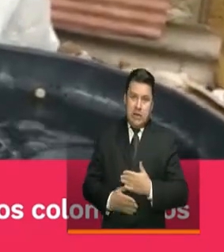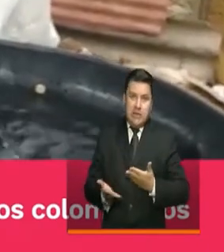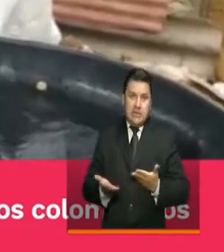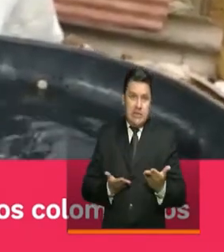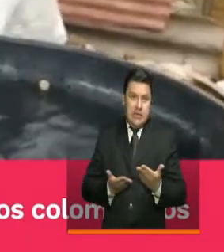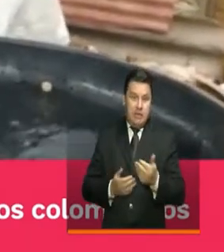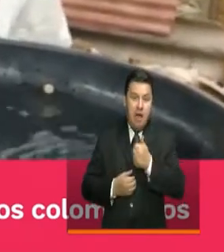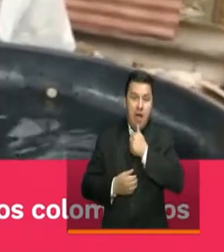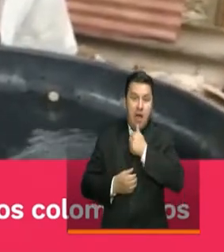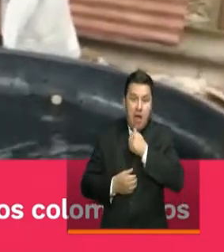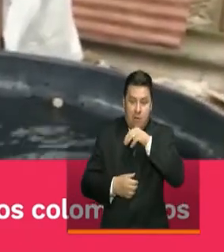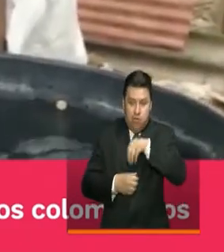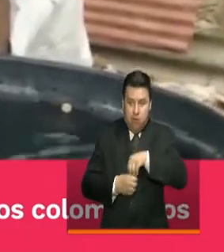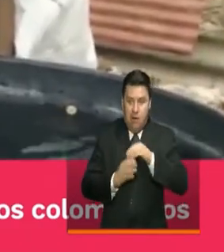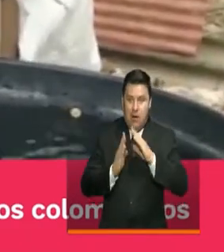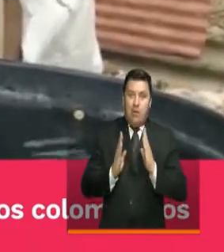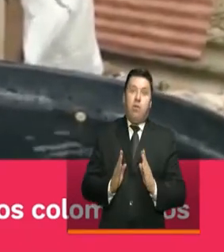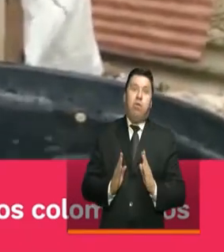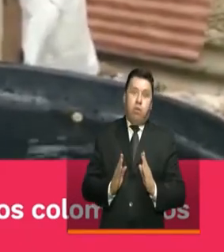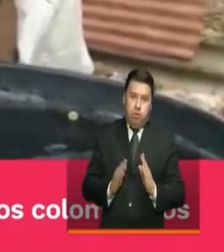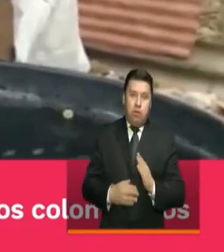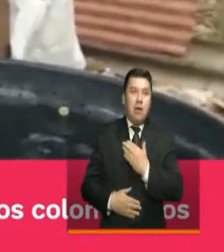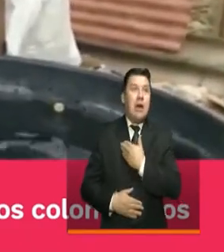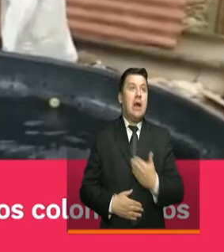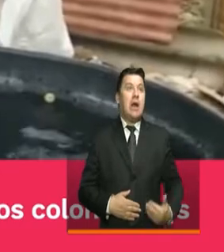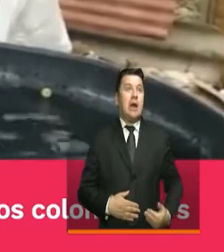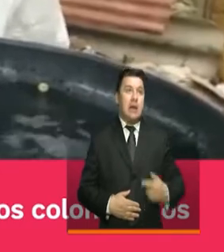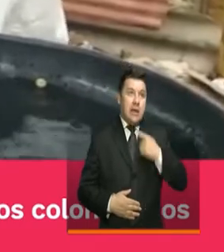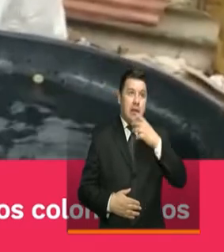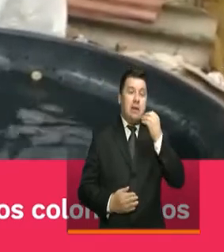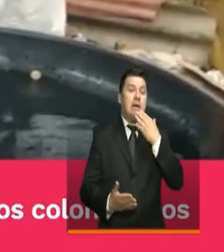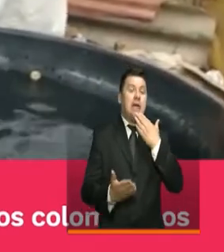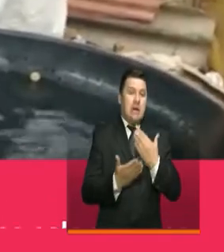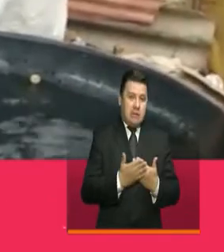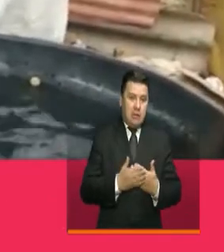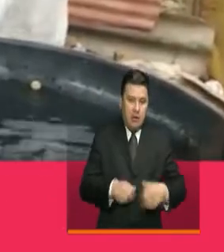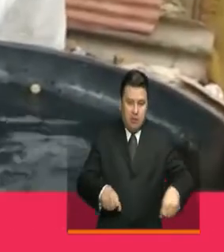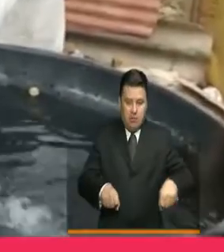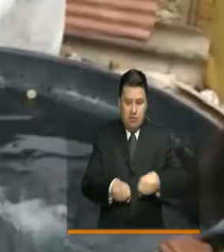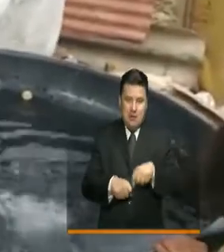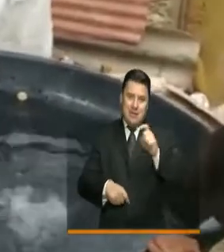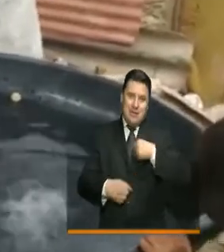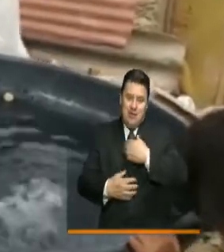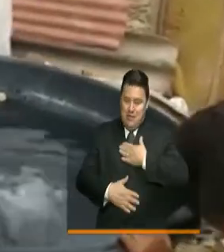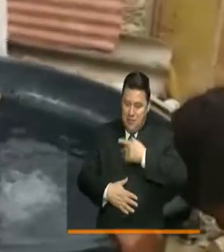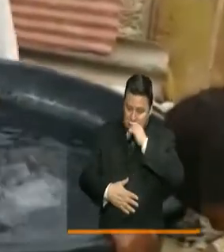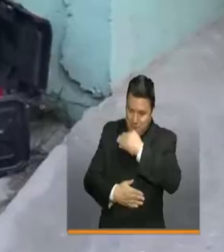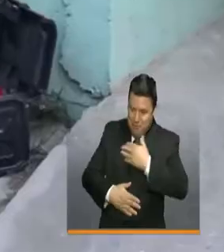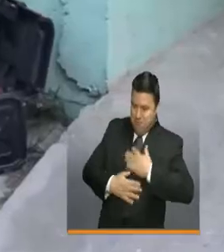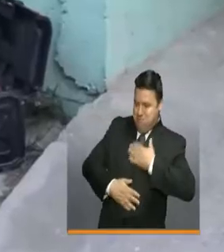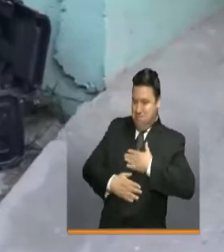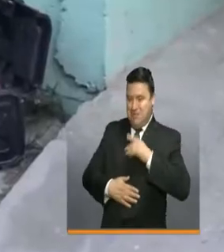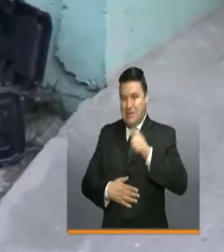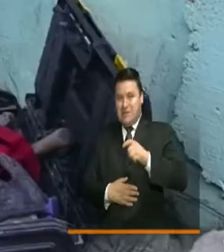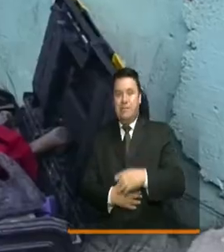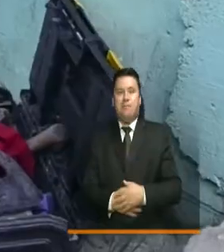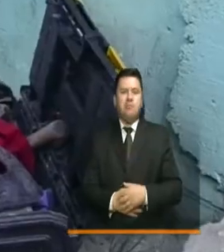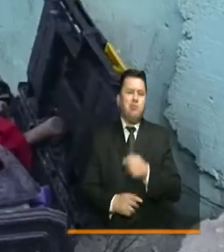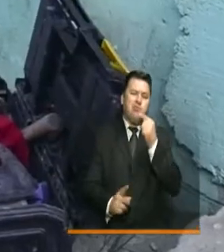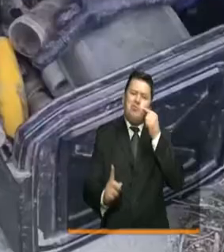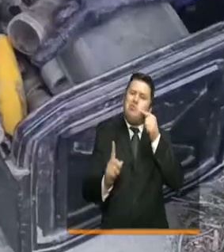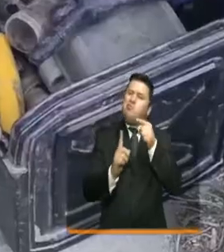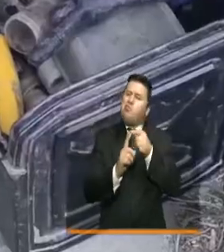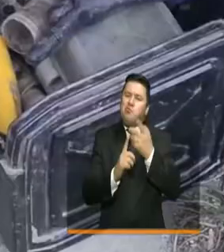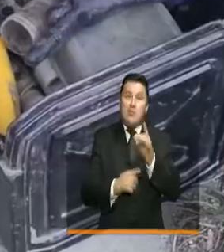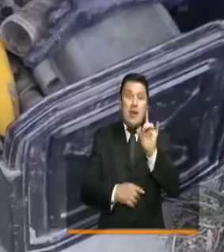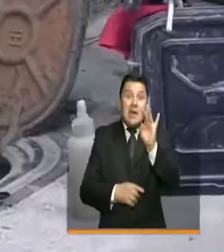y al presidente Duque, y ya me dejaron el agua para yo bañar a mis niños y cocinar la comida. El objetivo era lograrlo